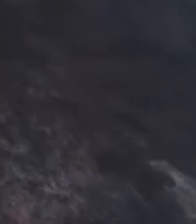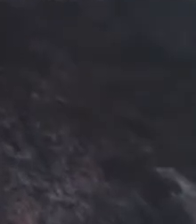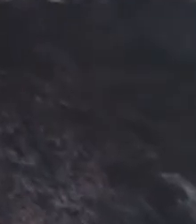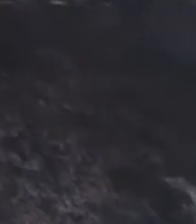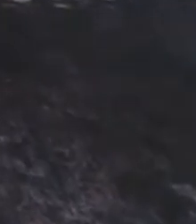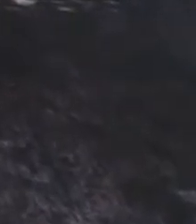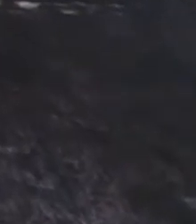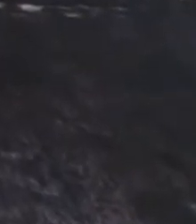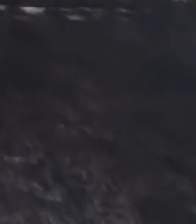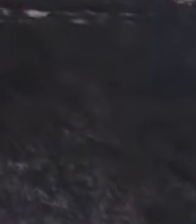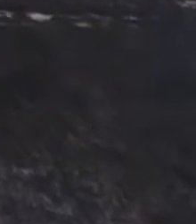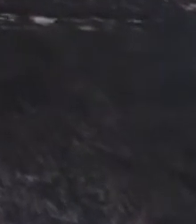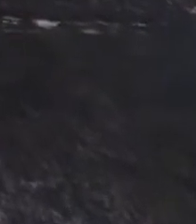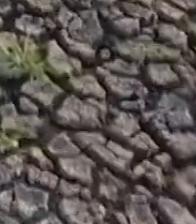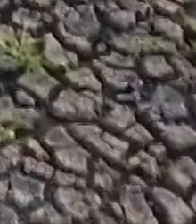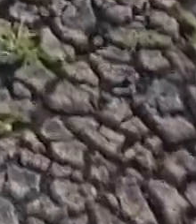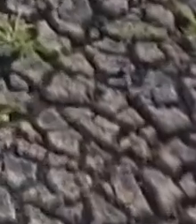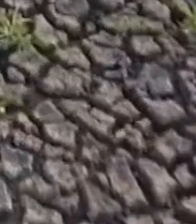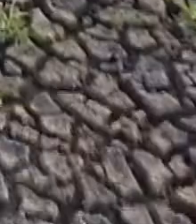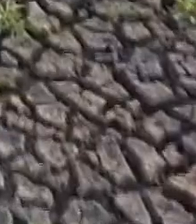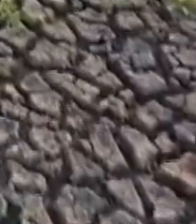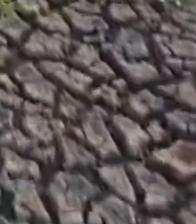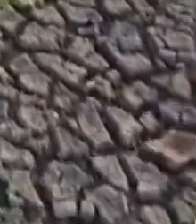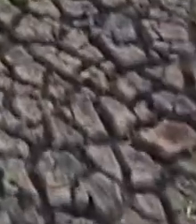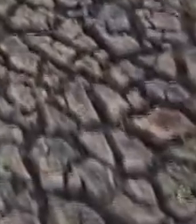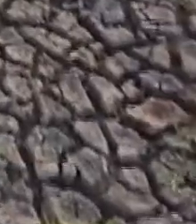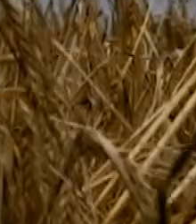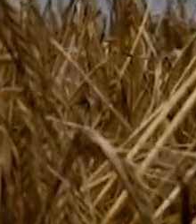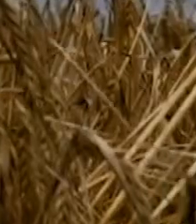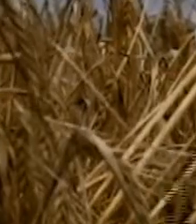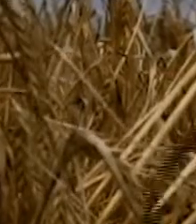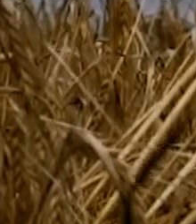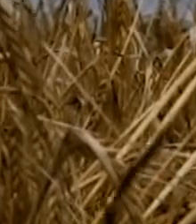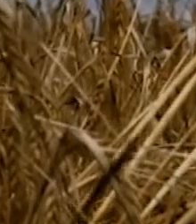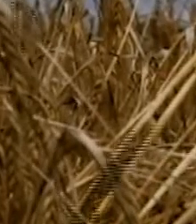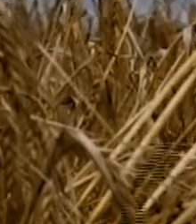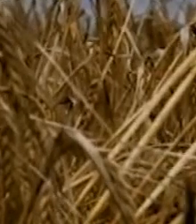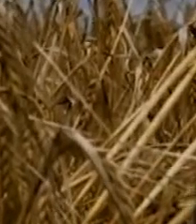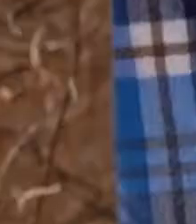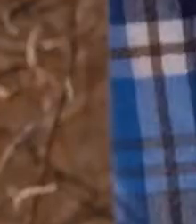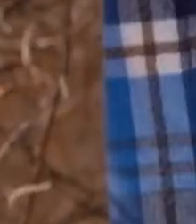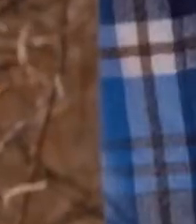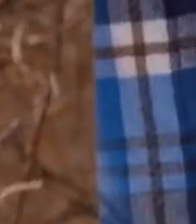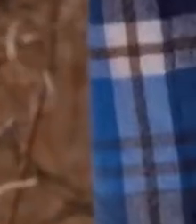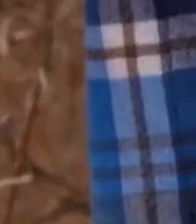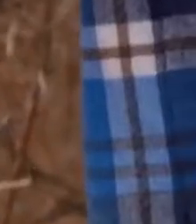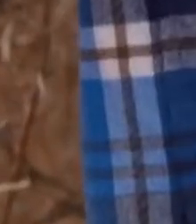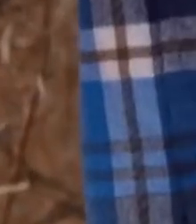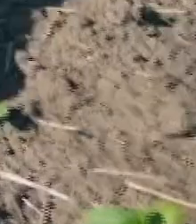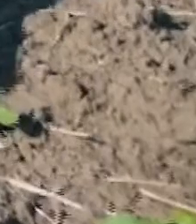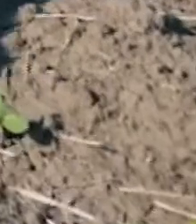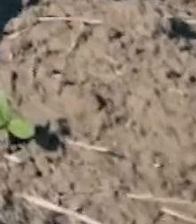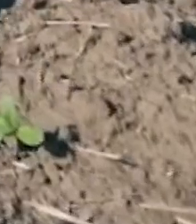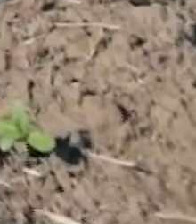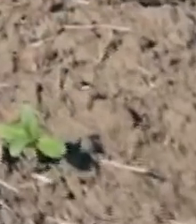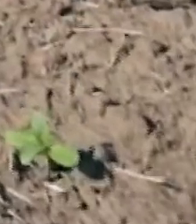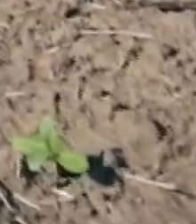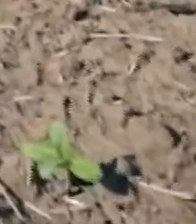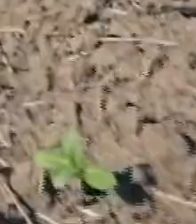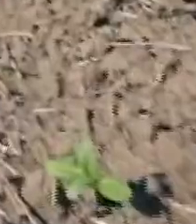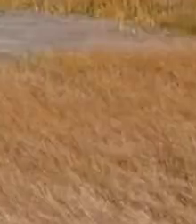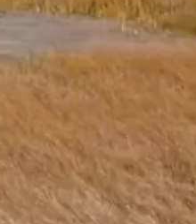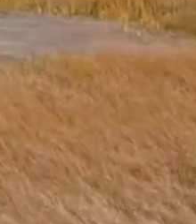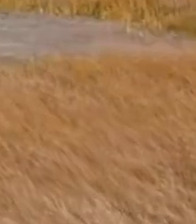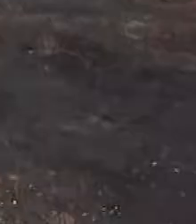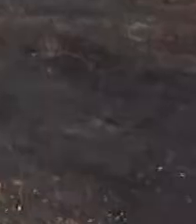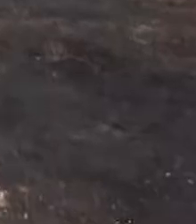Los efectos del cambio climático amenazan nuestra seguridad alimentaria. Pequeños productores agropecuarios se están viendo afectados